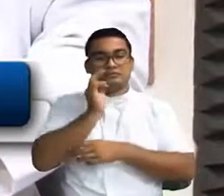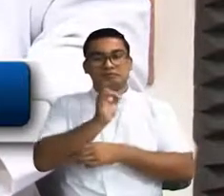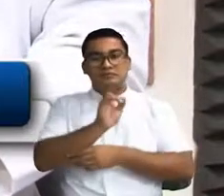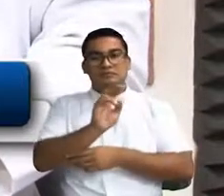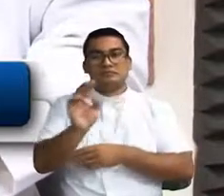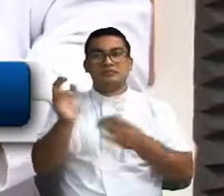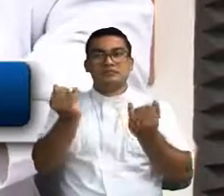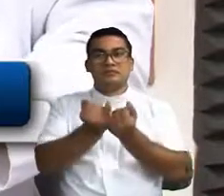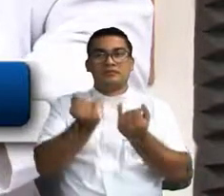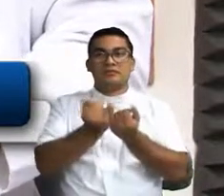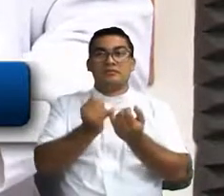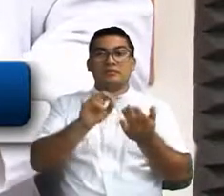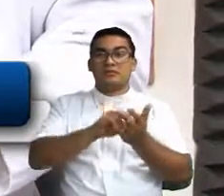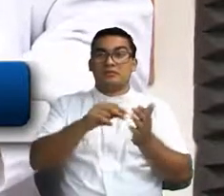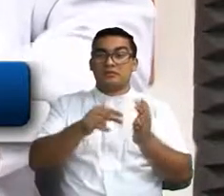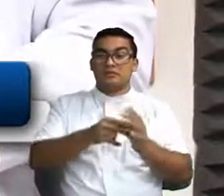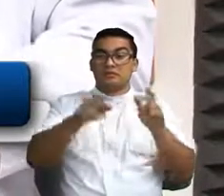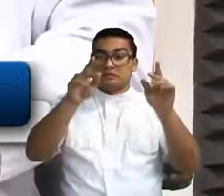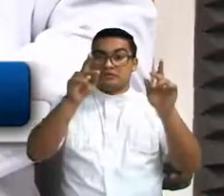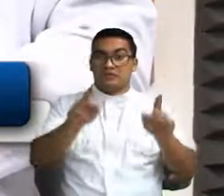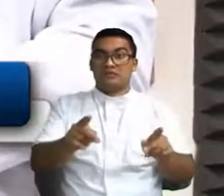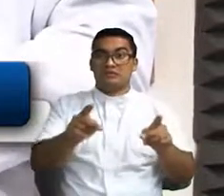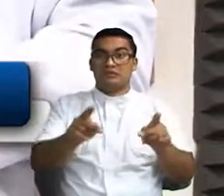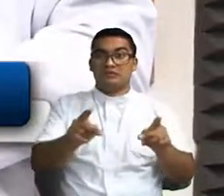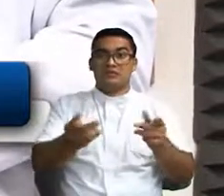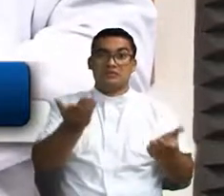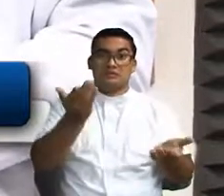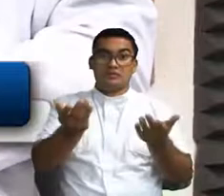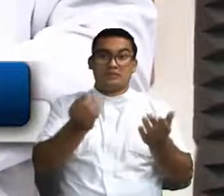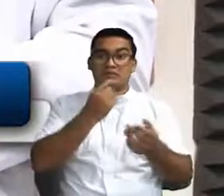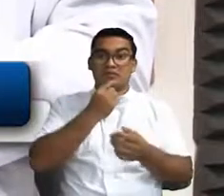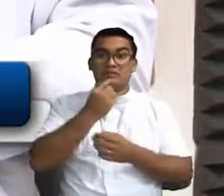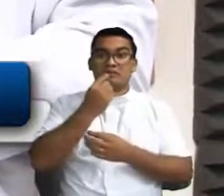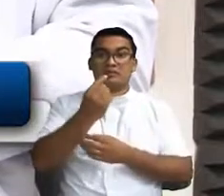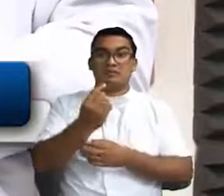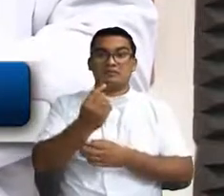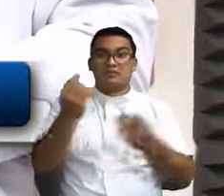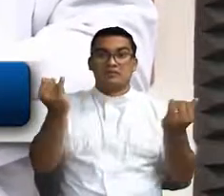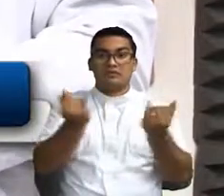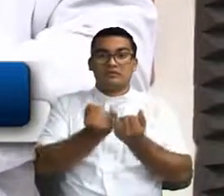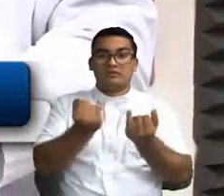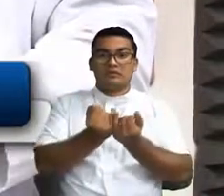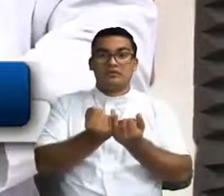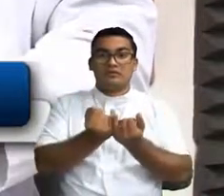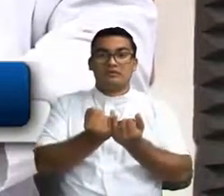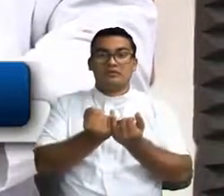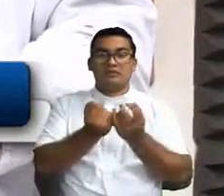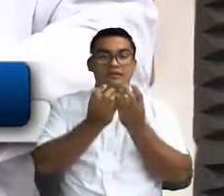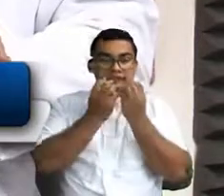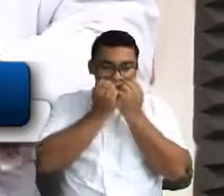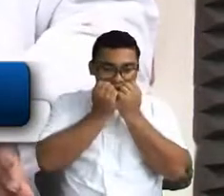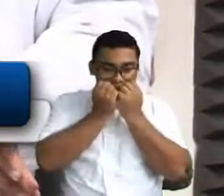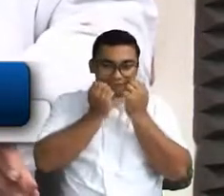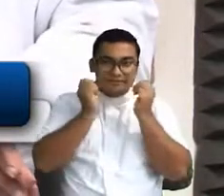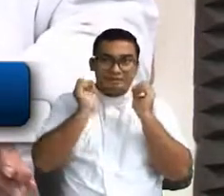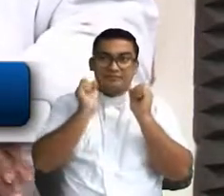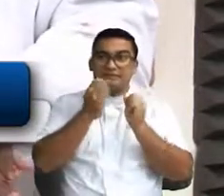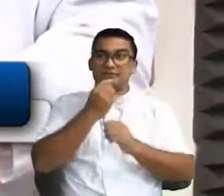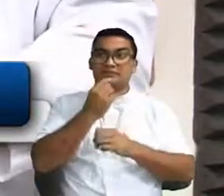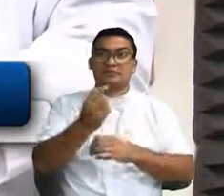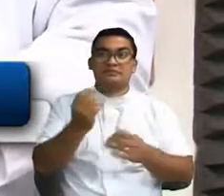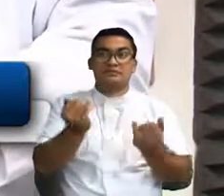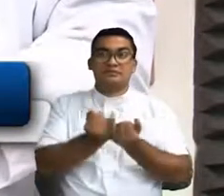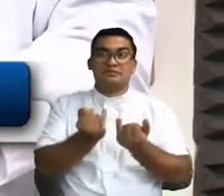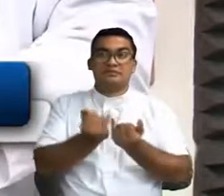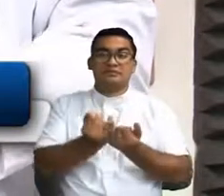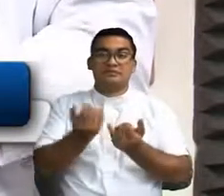a ir denotando si el paciente sea que estas situaciones ansiosas se generen igual